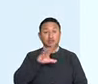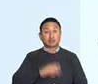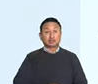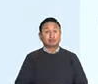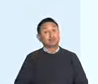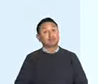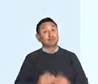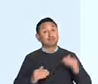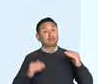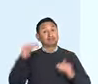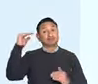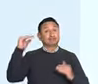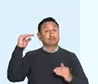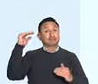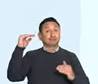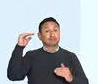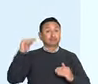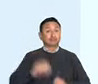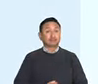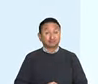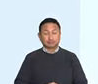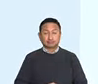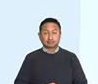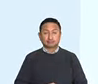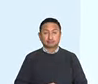25.53%. Es la diferencia sumamente grande.